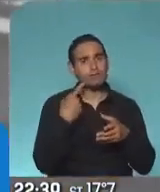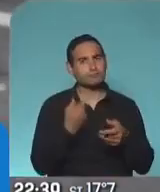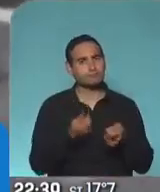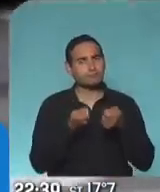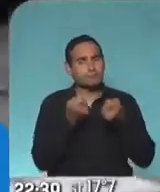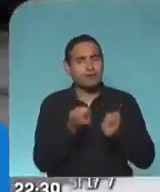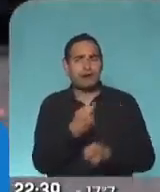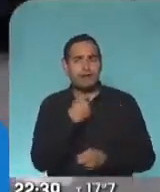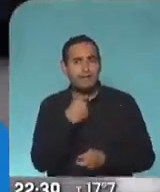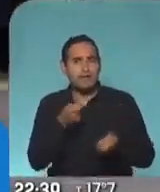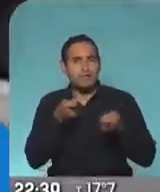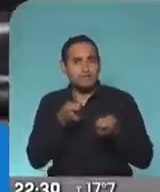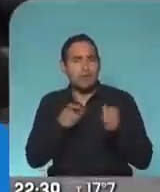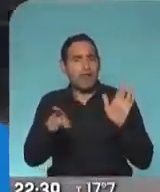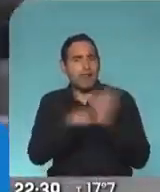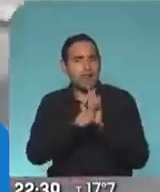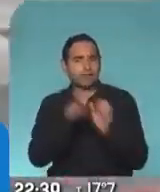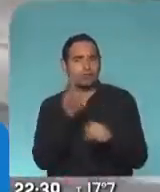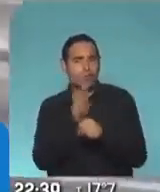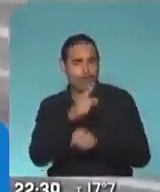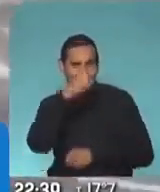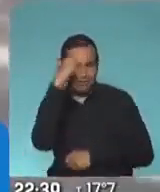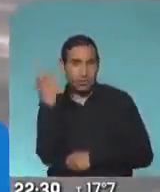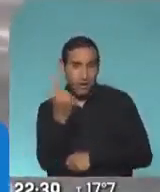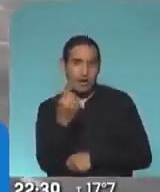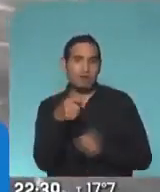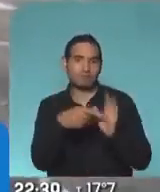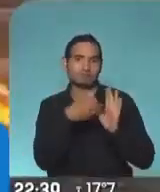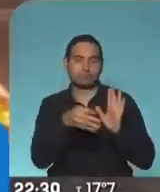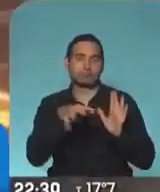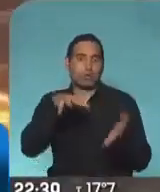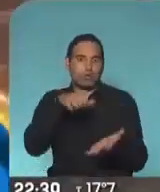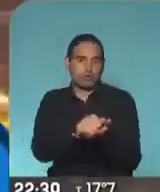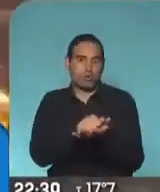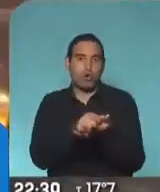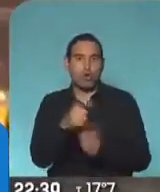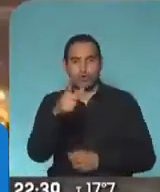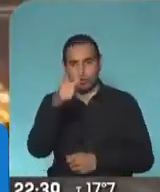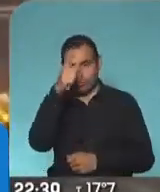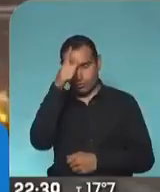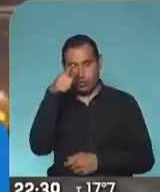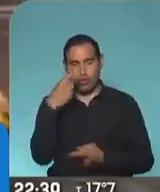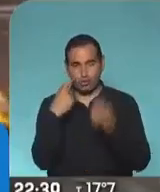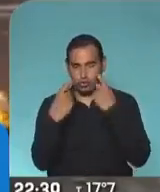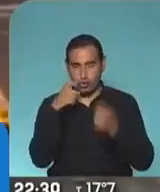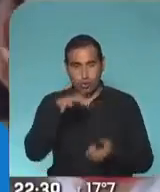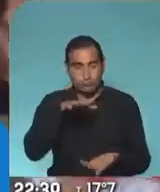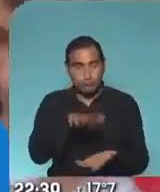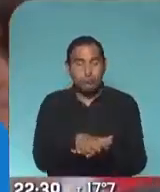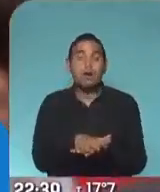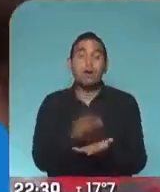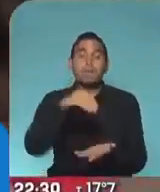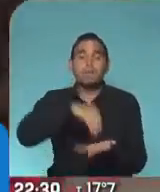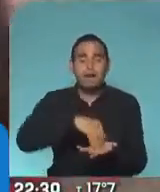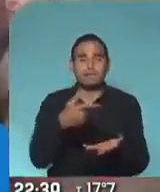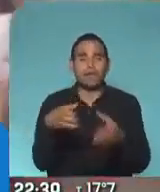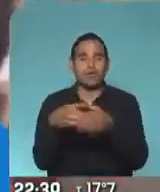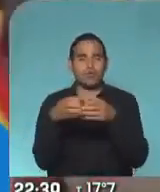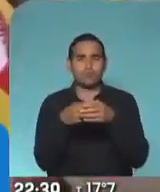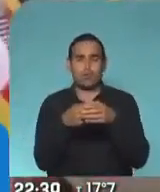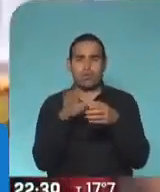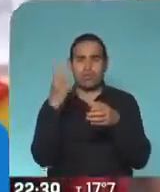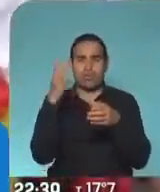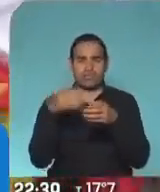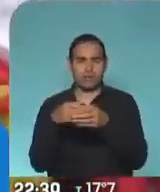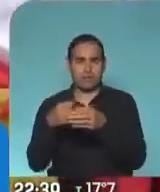a activar la Ley de Seguridad Nacional que permite tomar el control de la Policía Autonómica, el partido ultraderechista Vox